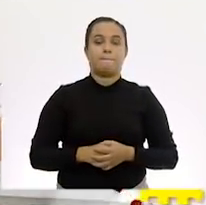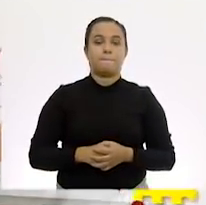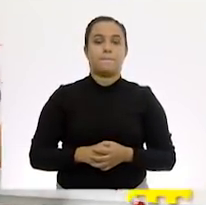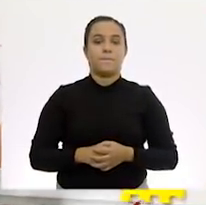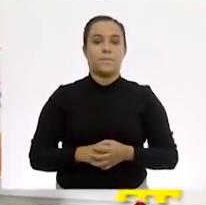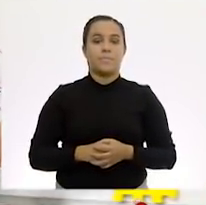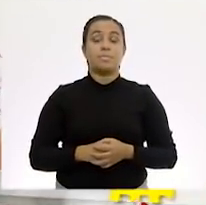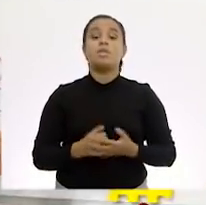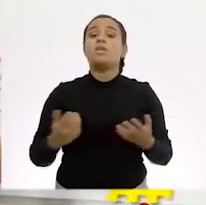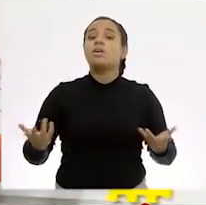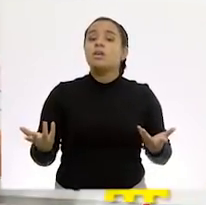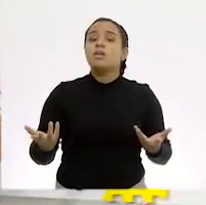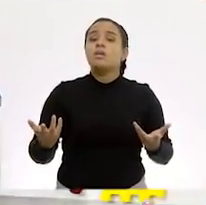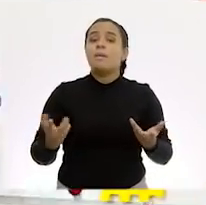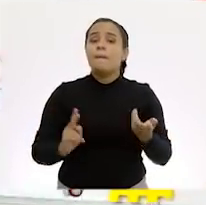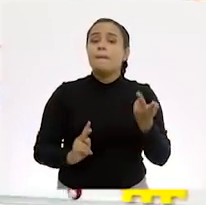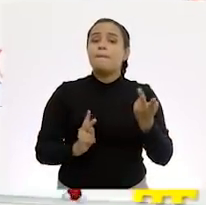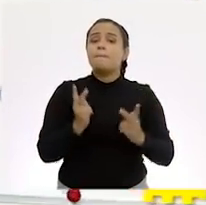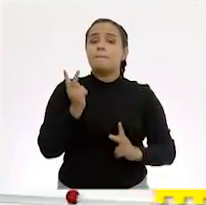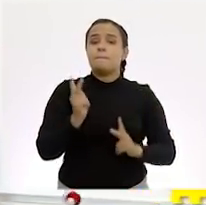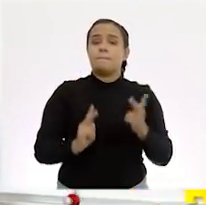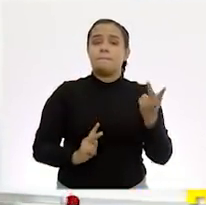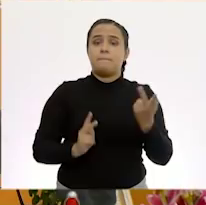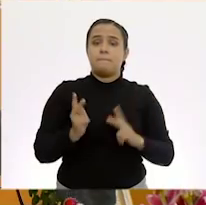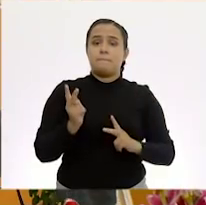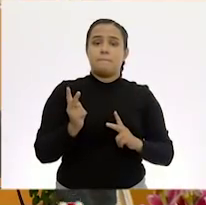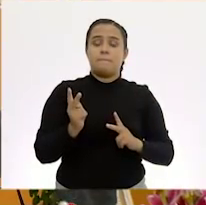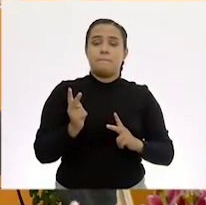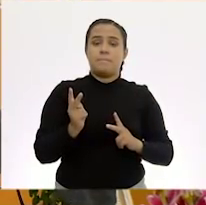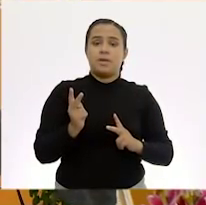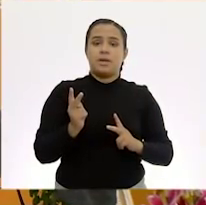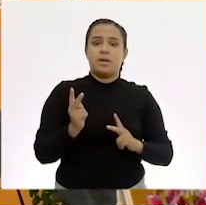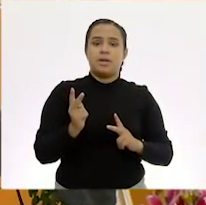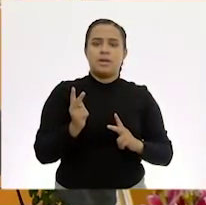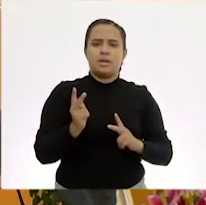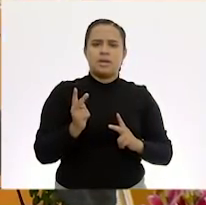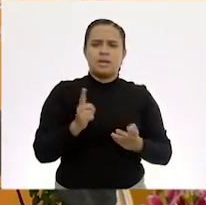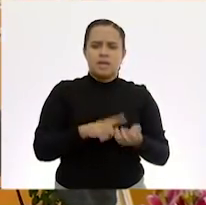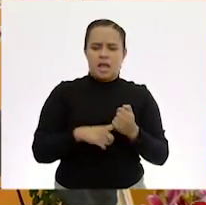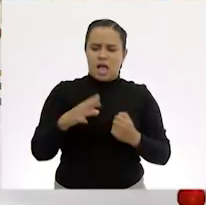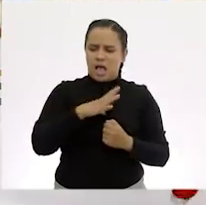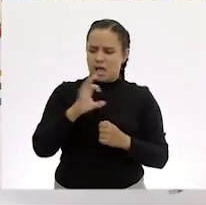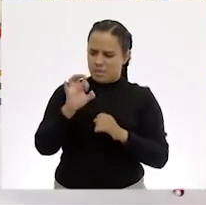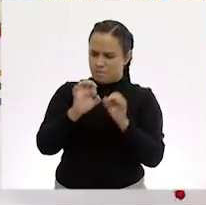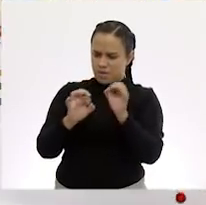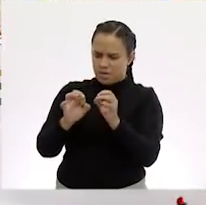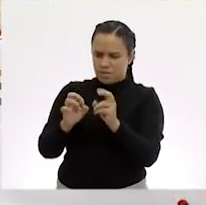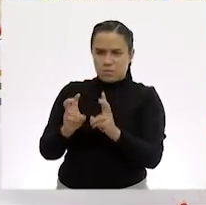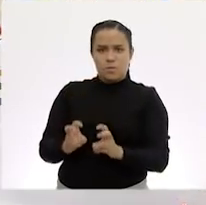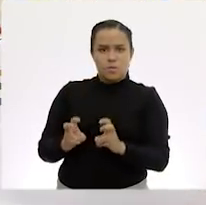Entonces, las plantas toman estas pequeñas pelotitas